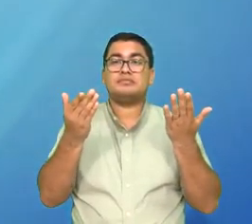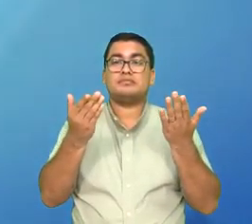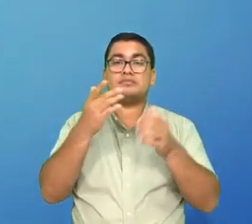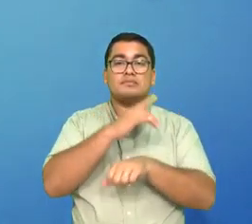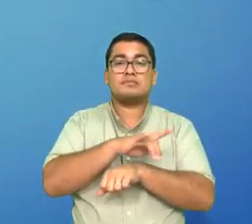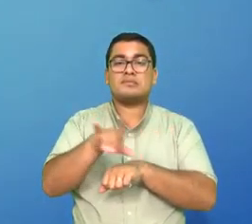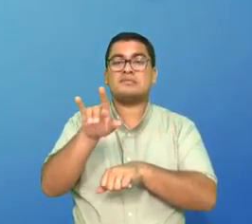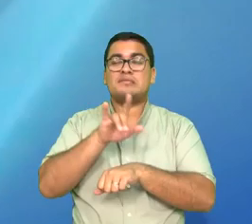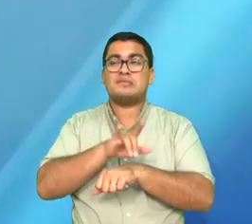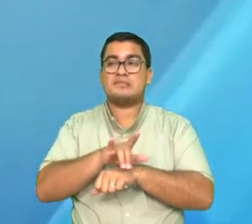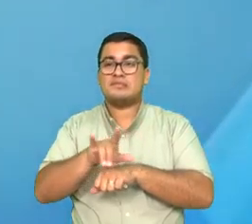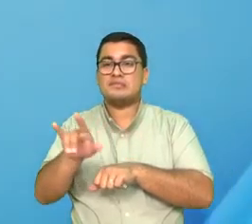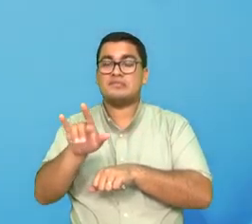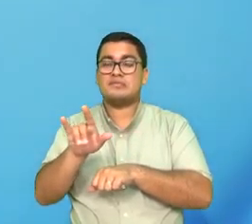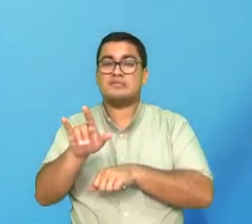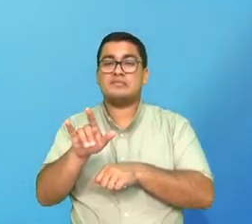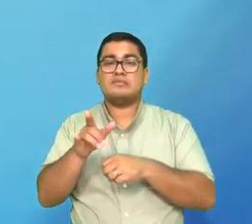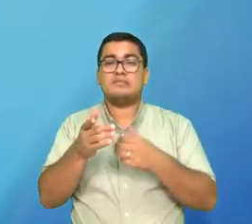gestión